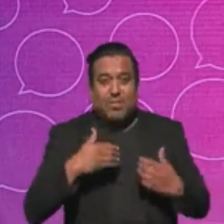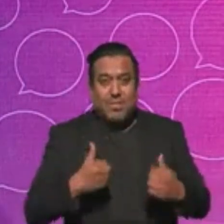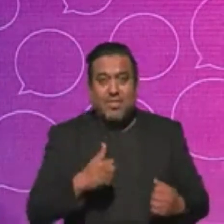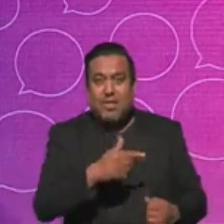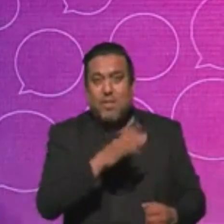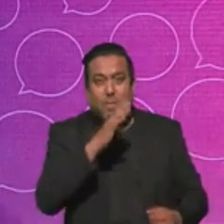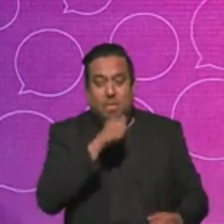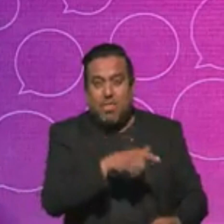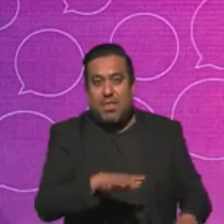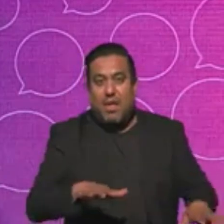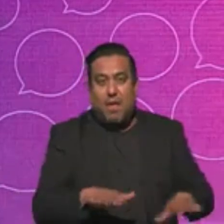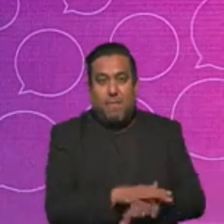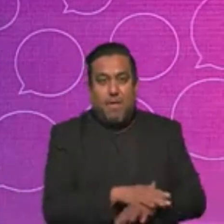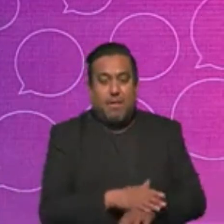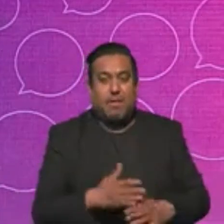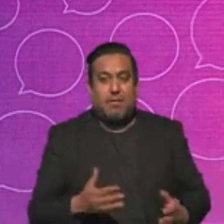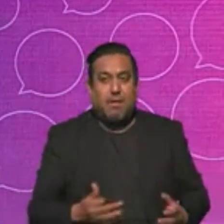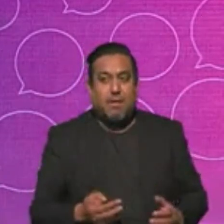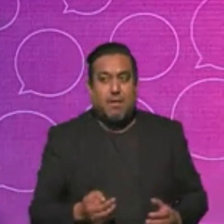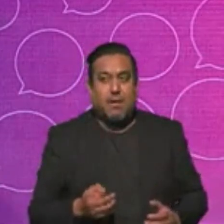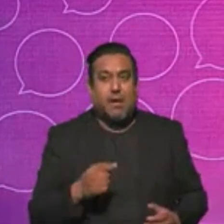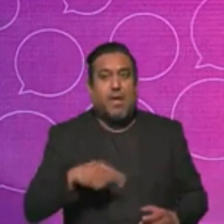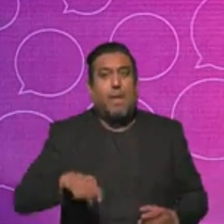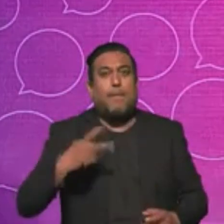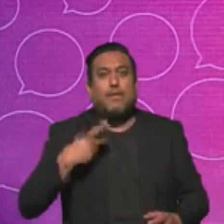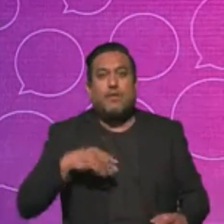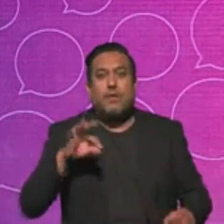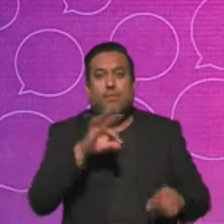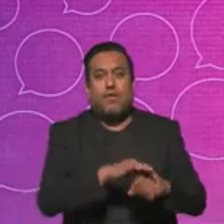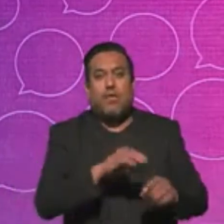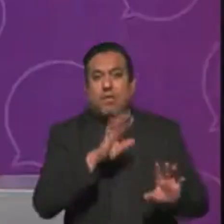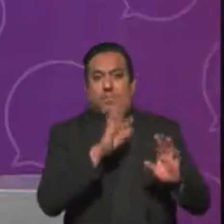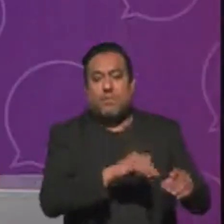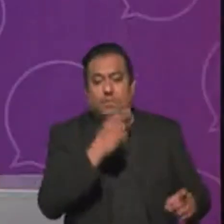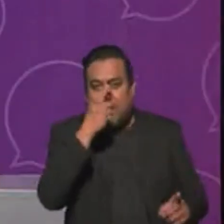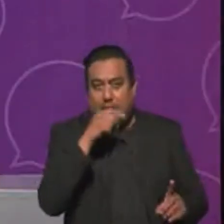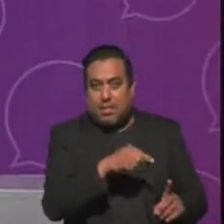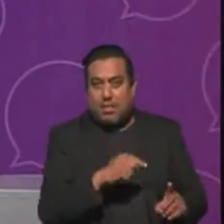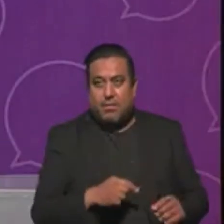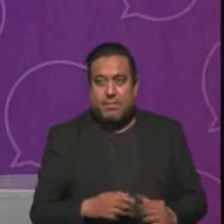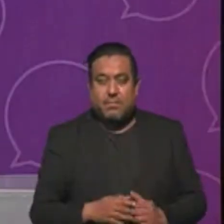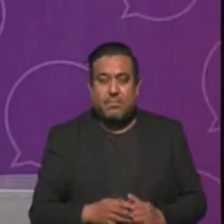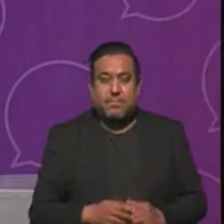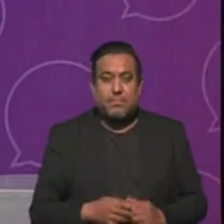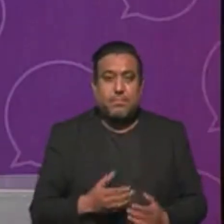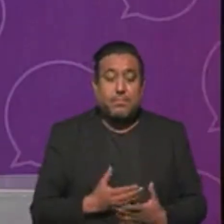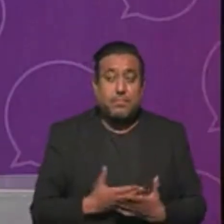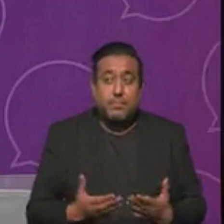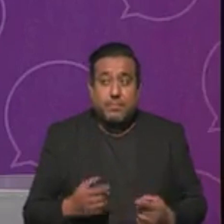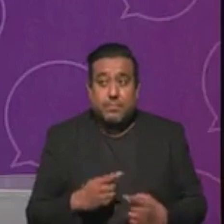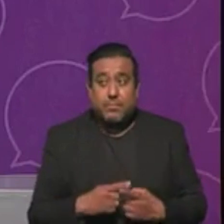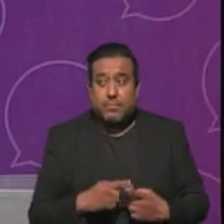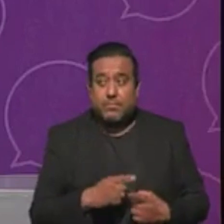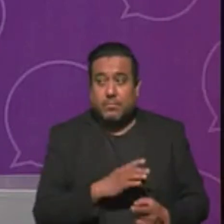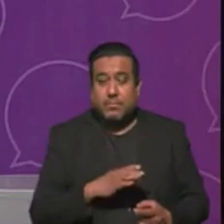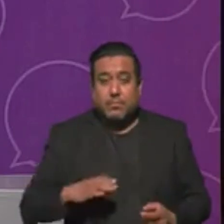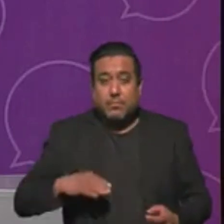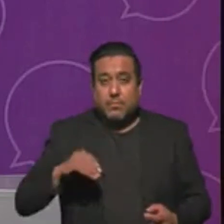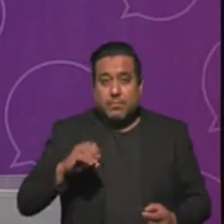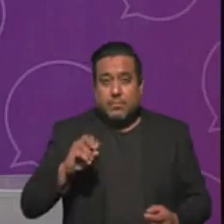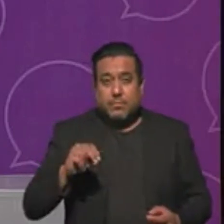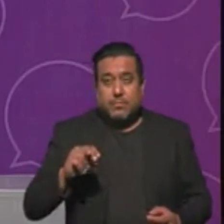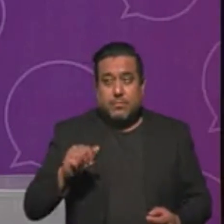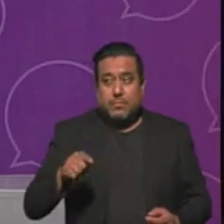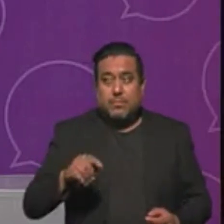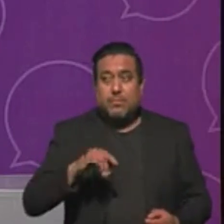y que no vas a poder controlar Porque habría de votarse por ti gracias candidato Vamos a continuar ahora con el candidato de morena Juan